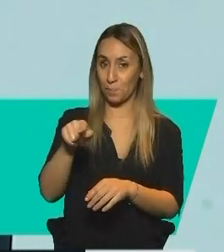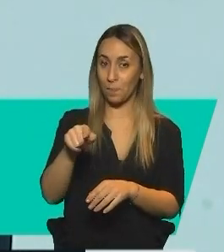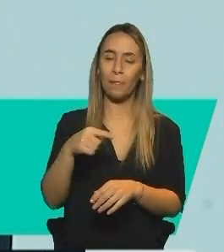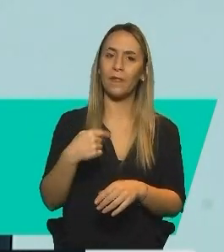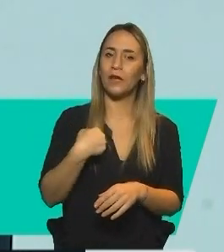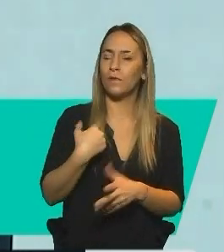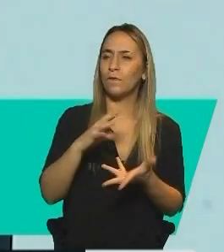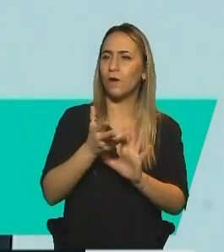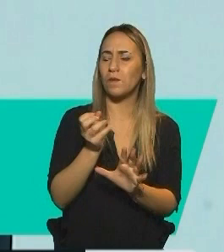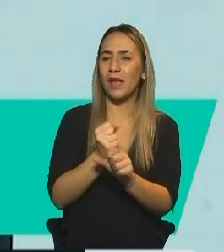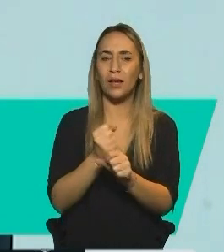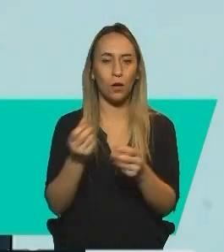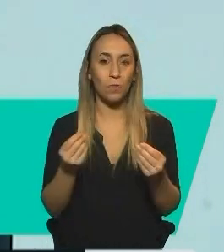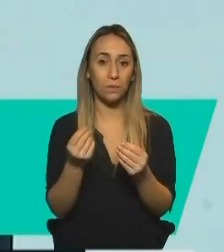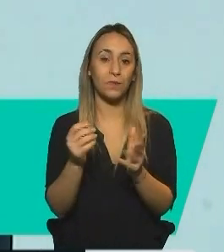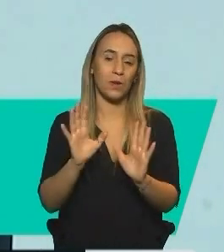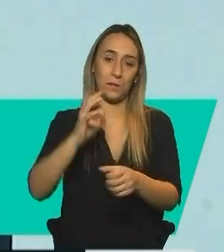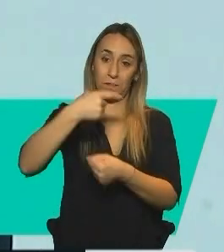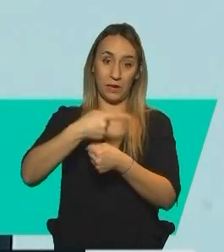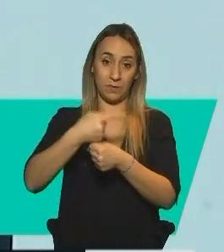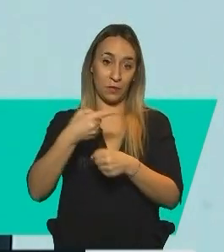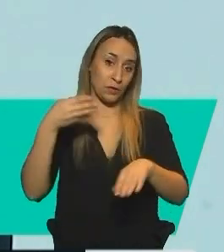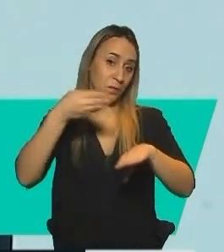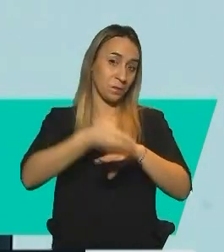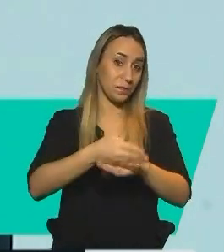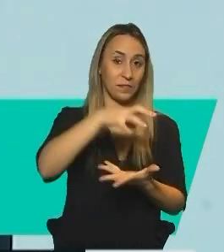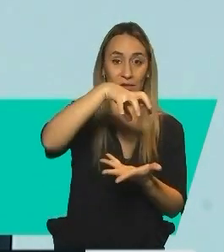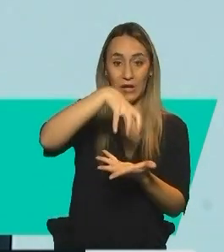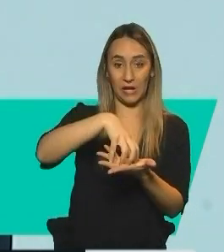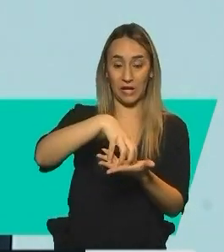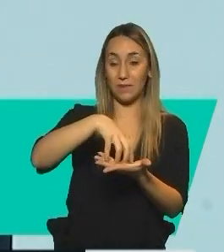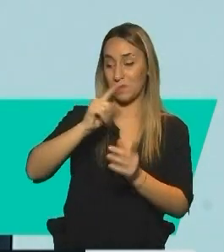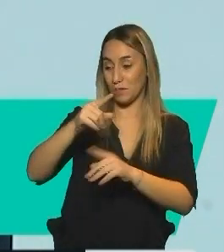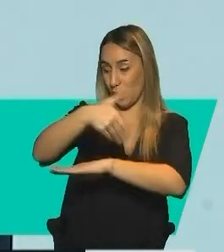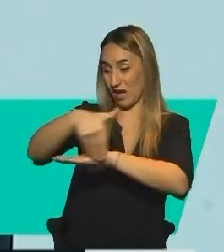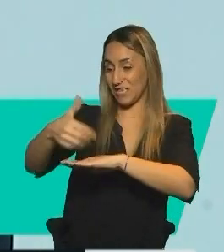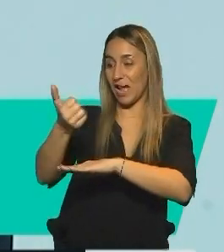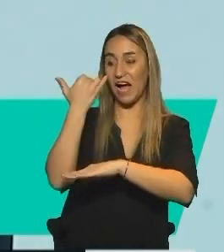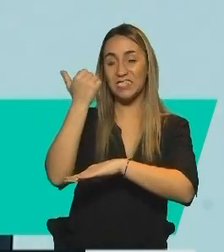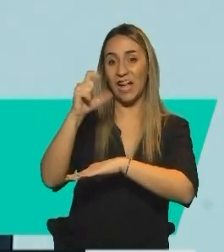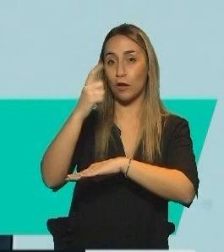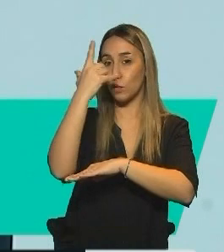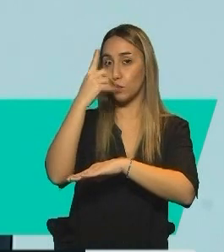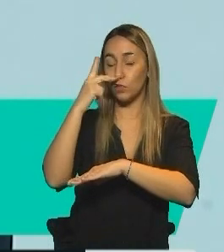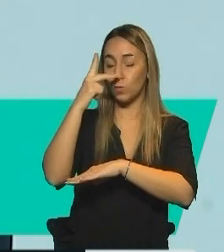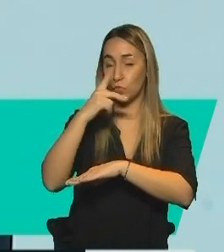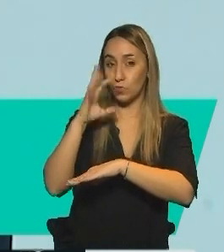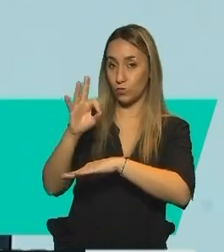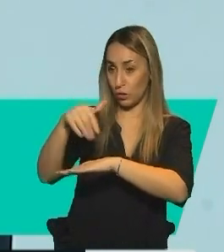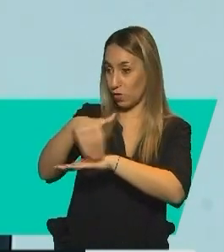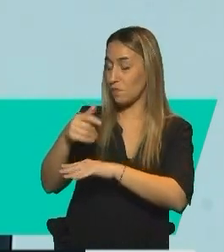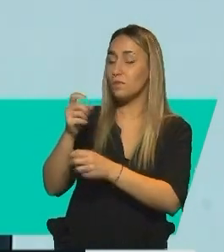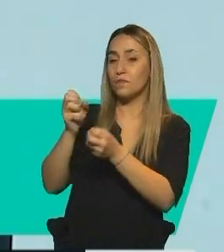era venir primero hacerlo en el centro Marturkov en Ayacucho y venir también acá a